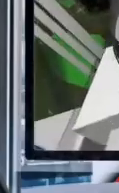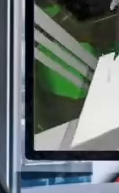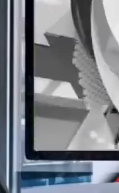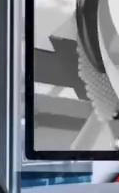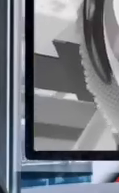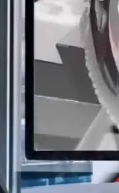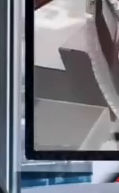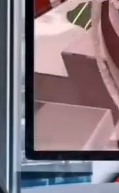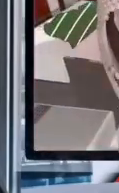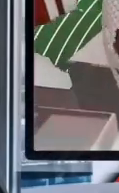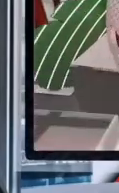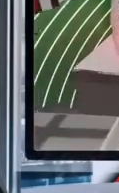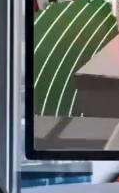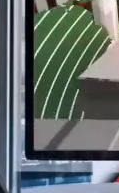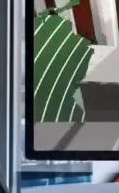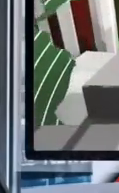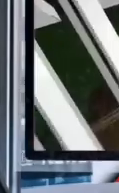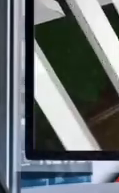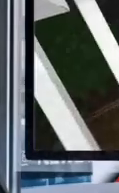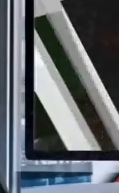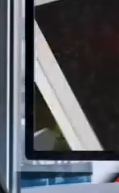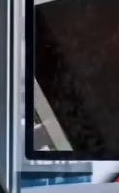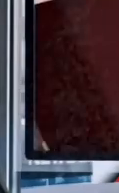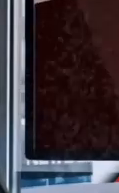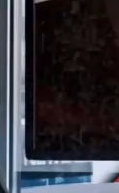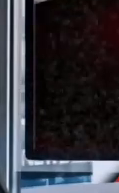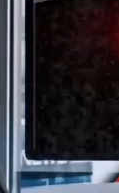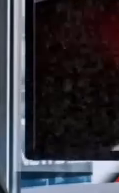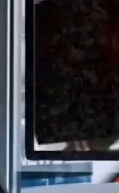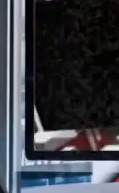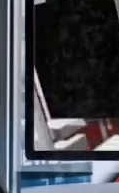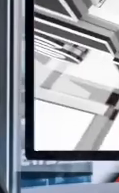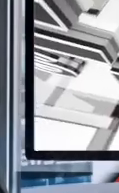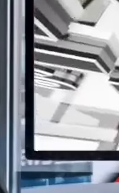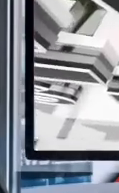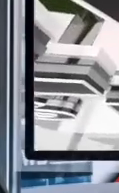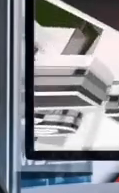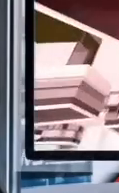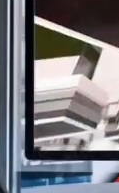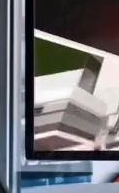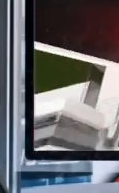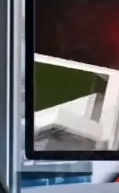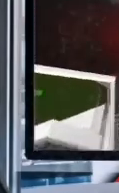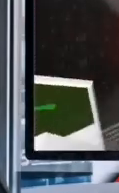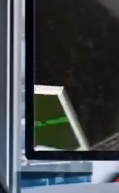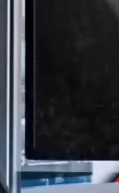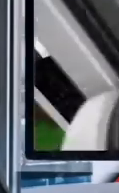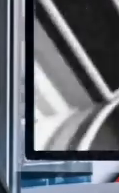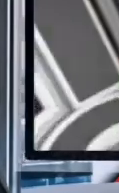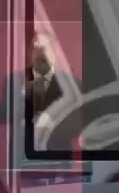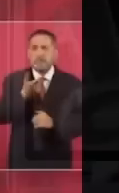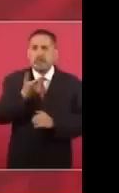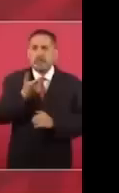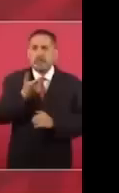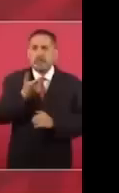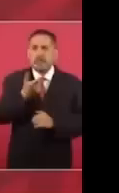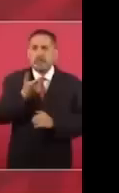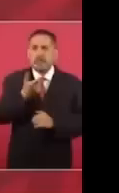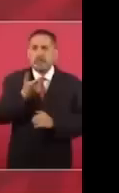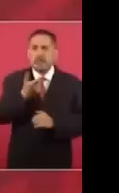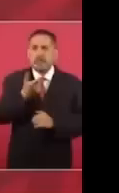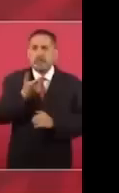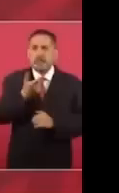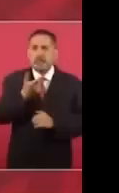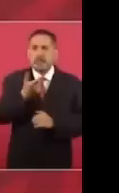manuel lópez obrador nos pone en alto a nivel mundial juega estratégicamente si alguien sabe ser un buen